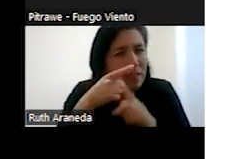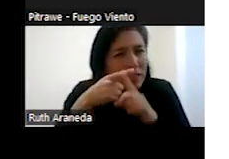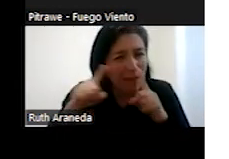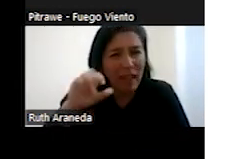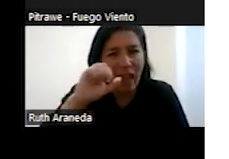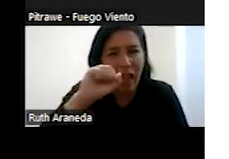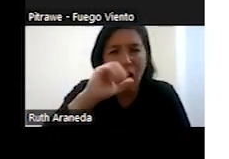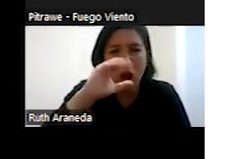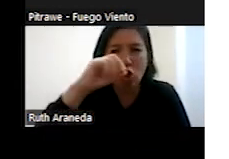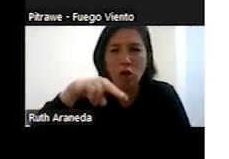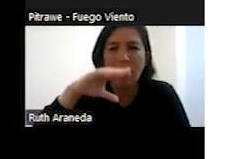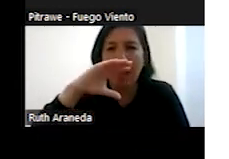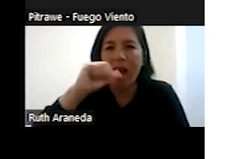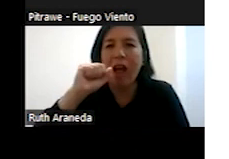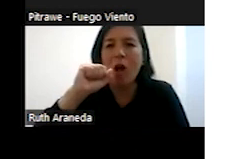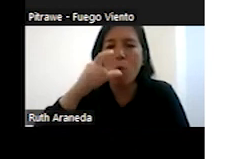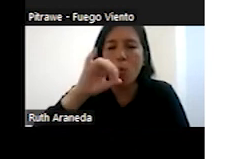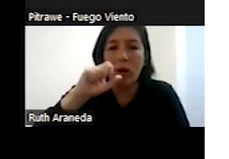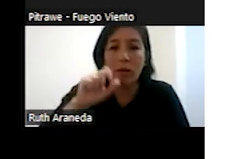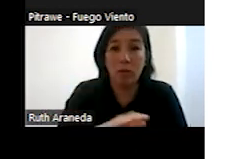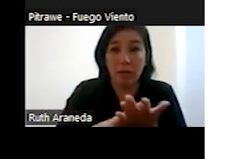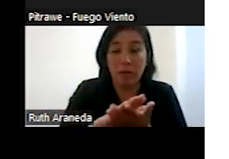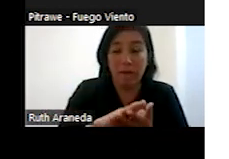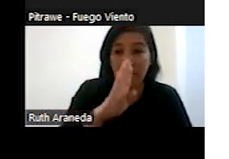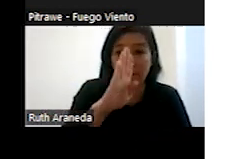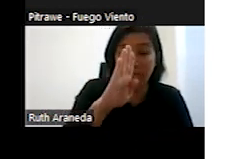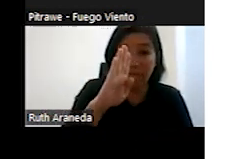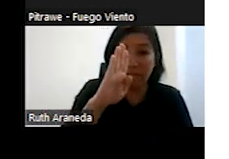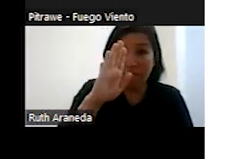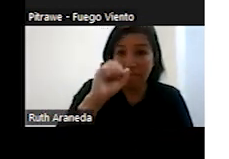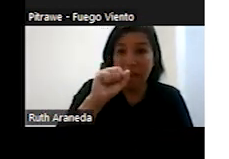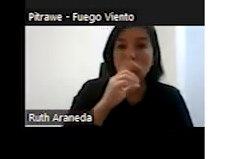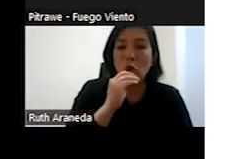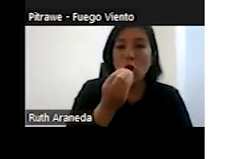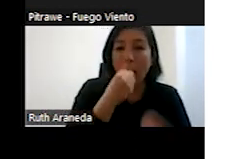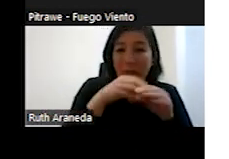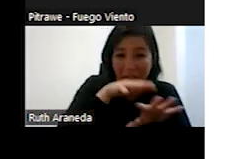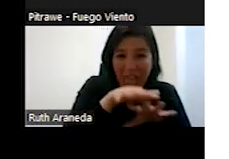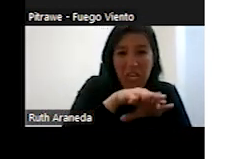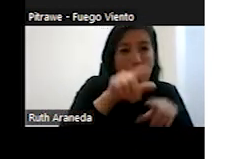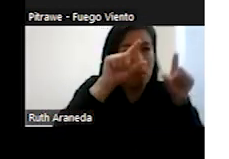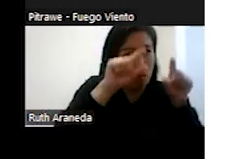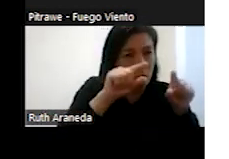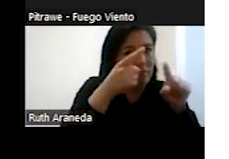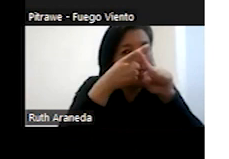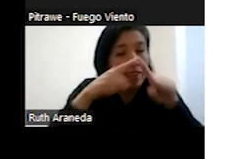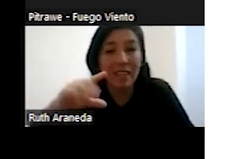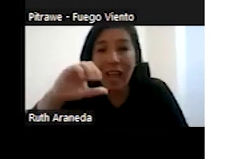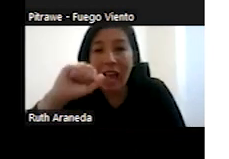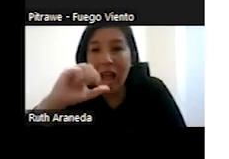consumo de carbohidratos. Por ejemplo, en los contextos Aconcagua y en los Aconcagua Inca, la frecuencia de